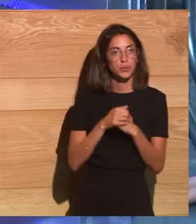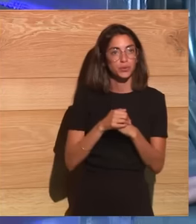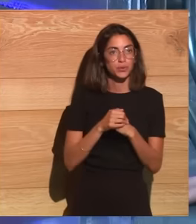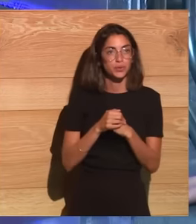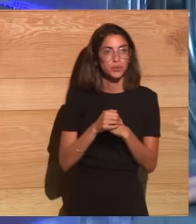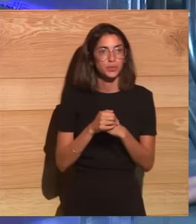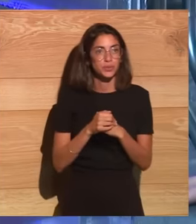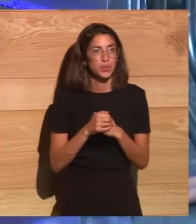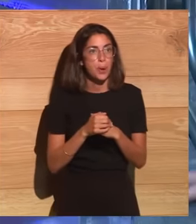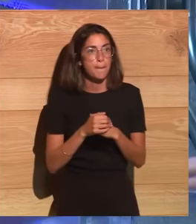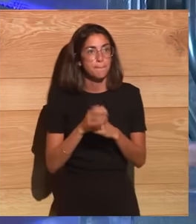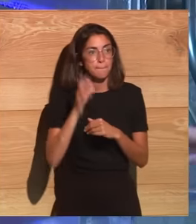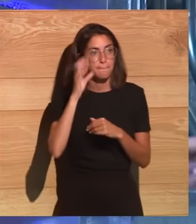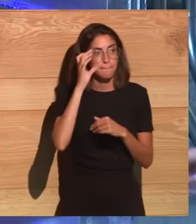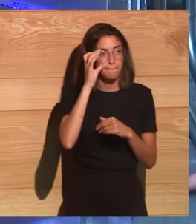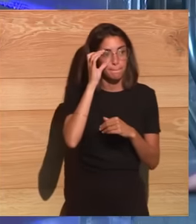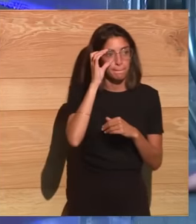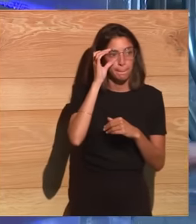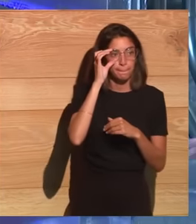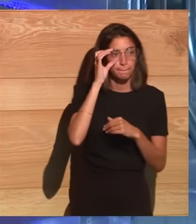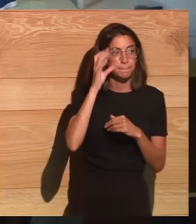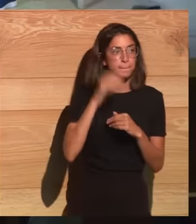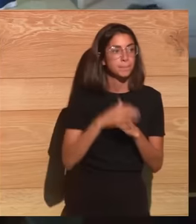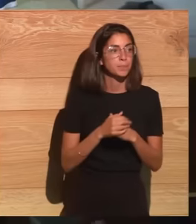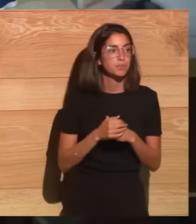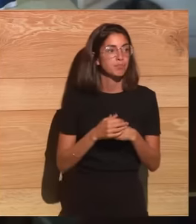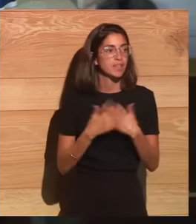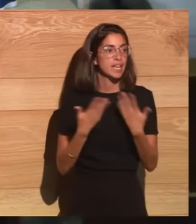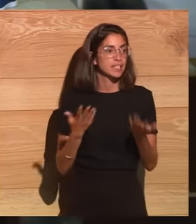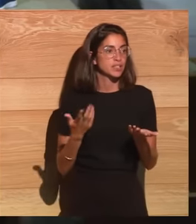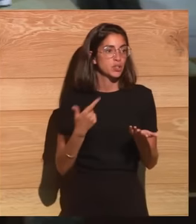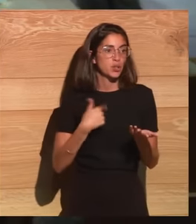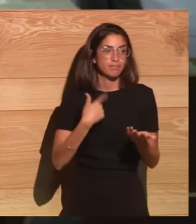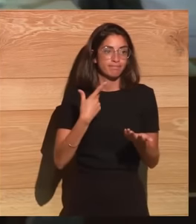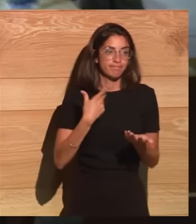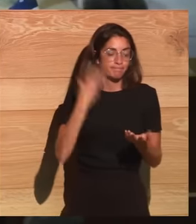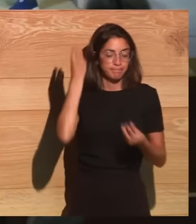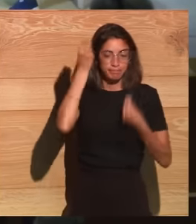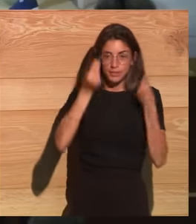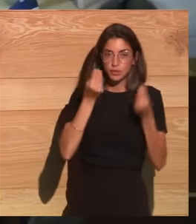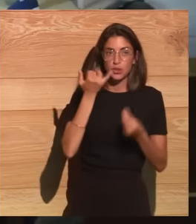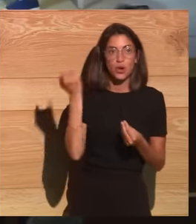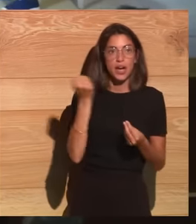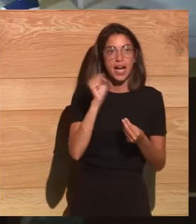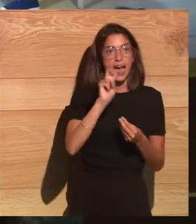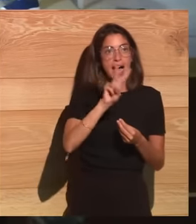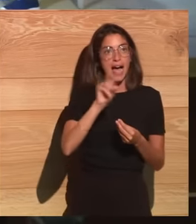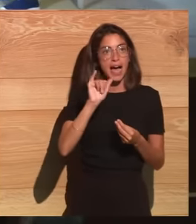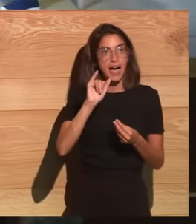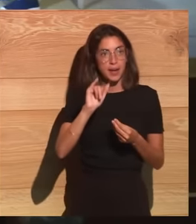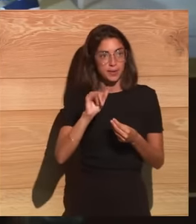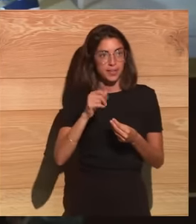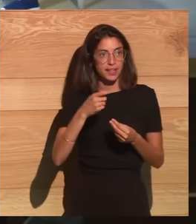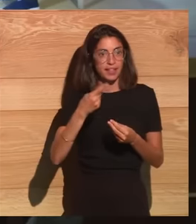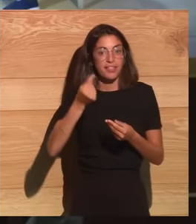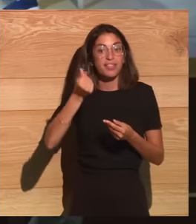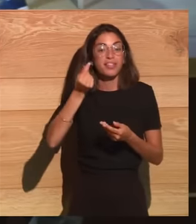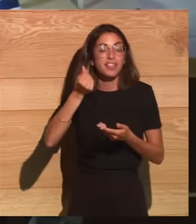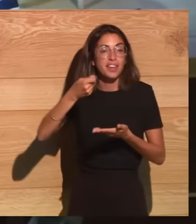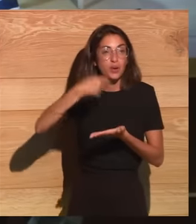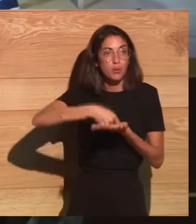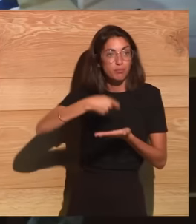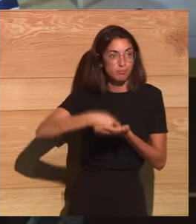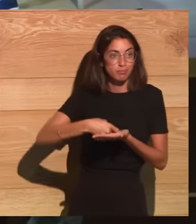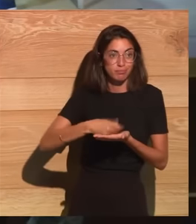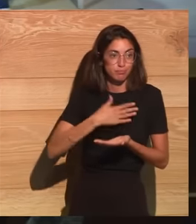Por eso quería yo cobrarle a ese. Y vale, no es creíble que Javi haya puesto pasta. O sea, ya sé que... No es creíble que Javi haya puesto